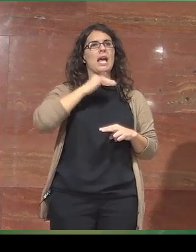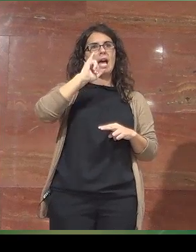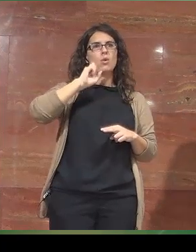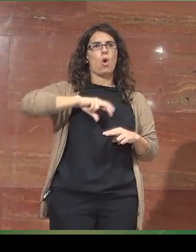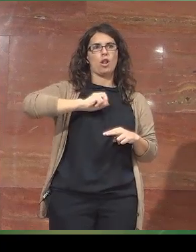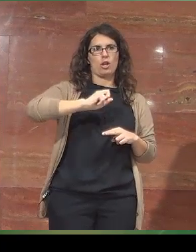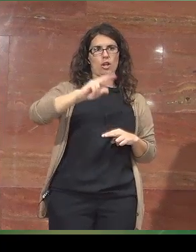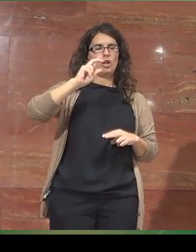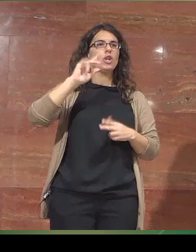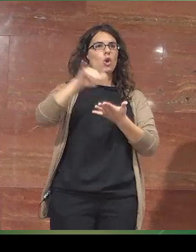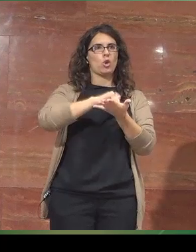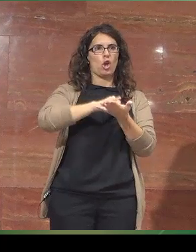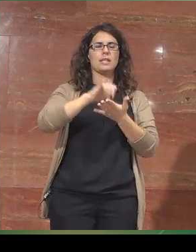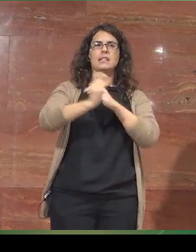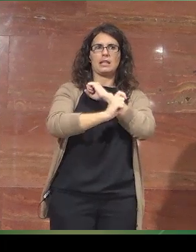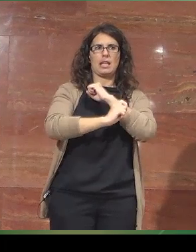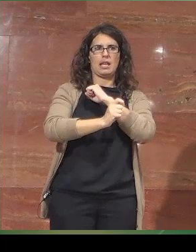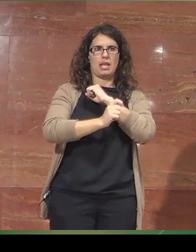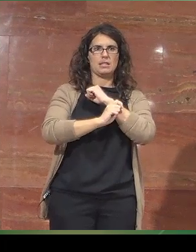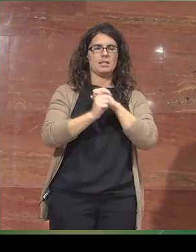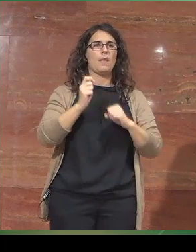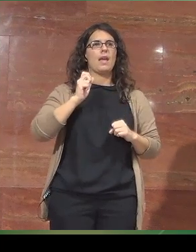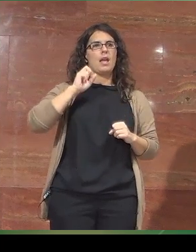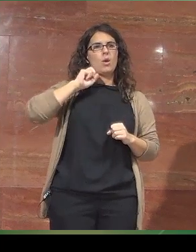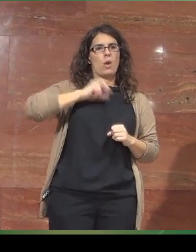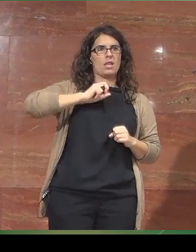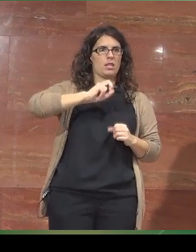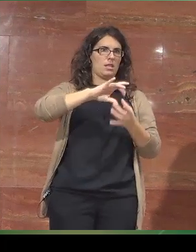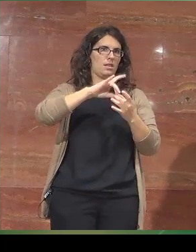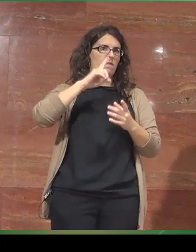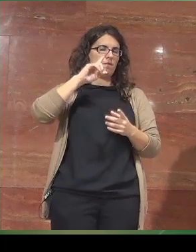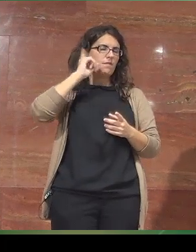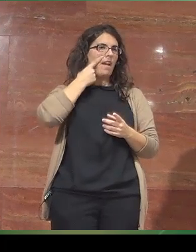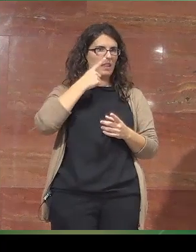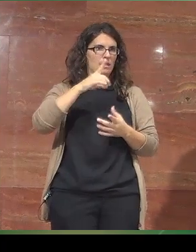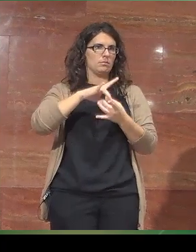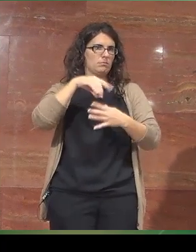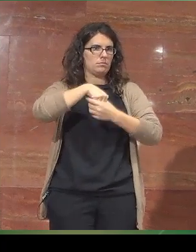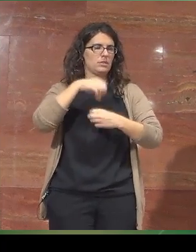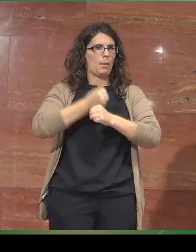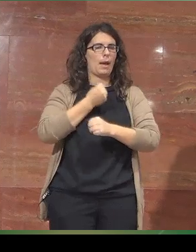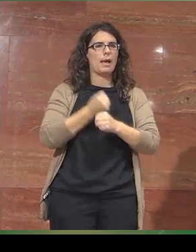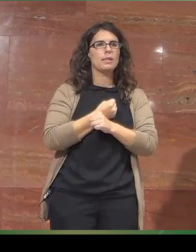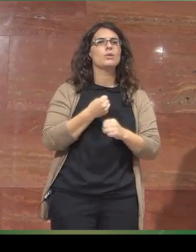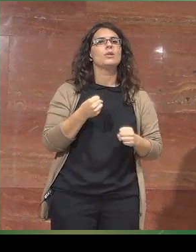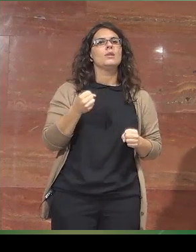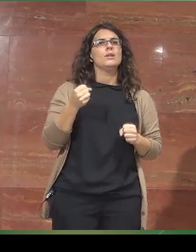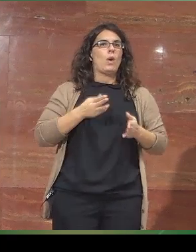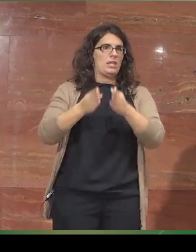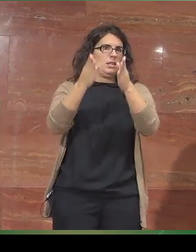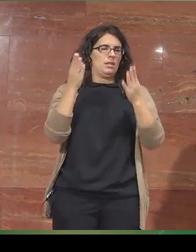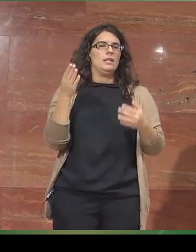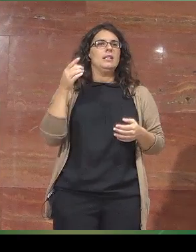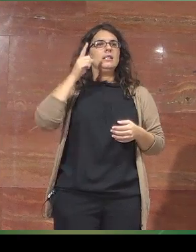tiene estrategias de wayfinding para recorrer espacios caminando. Asimismo, ha trabajado en este sentido en